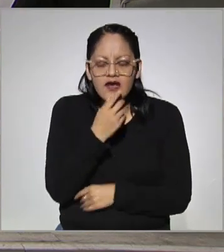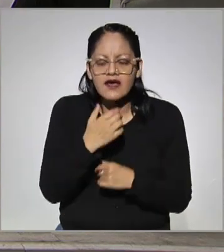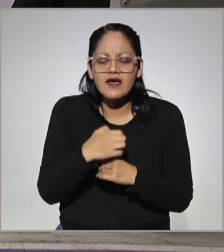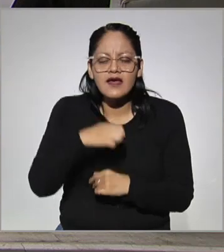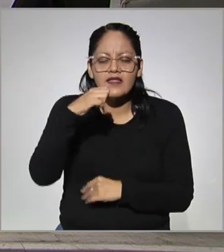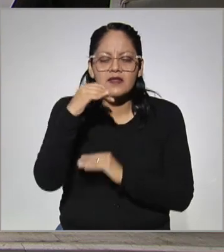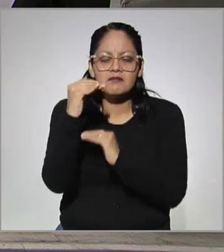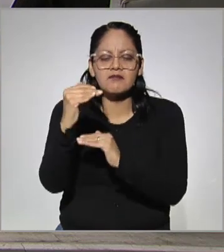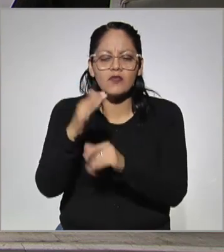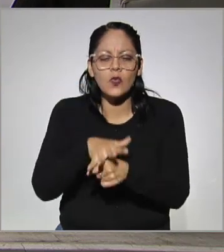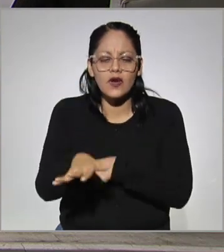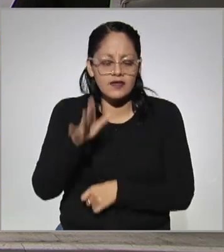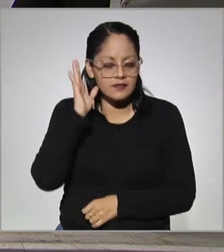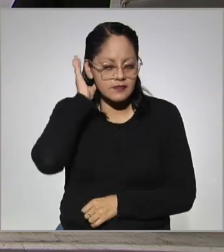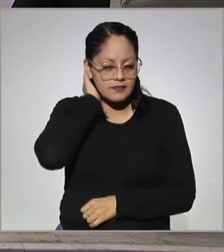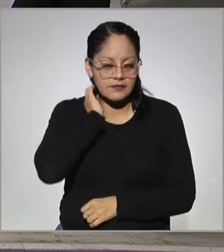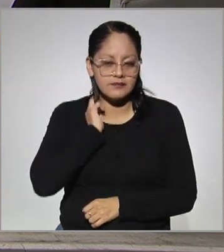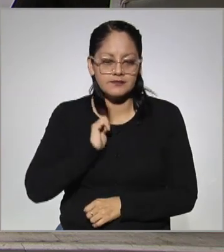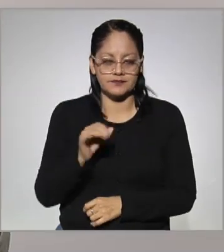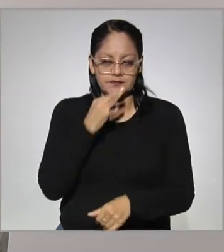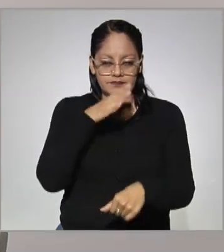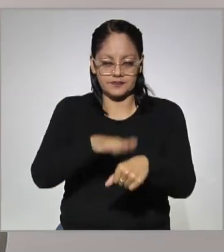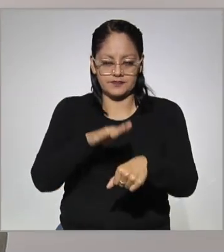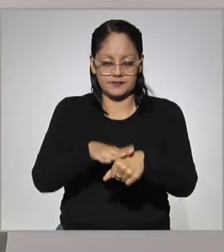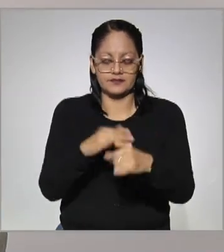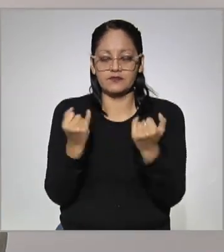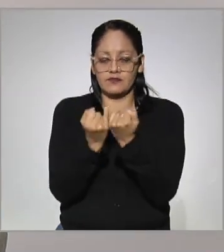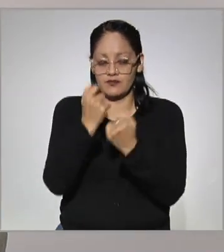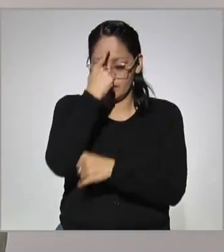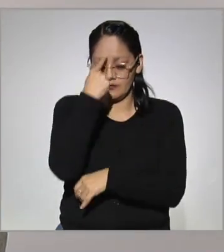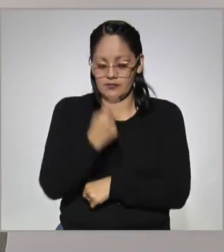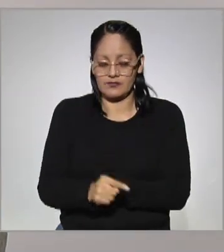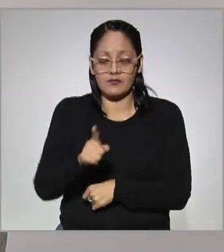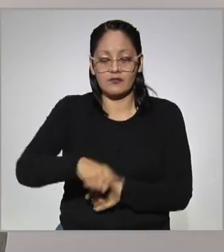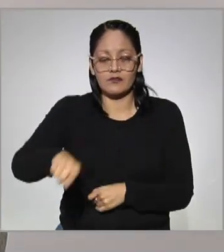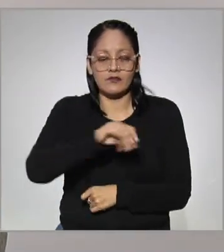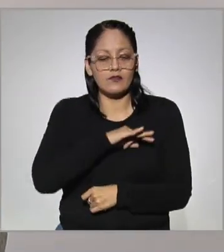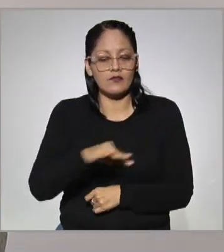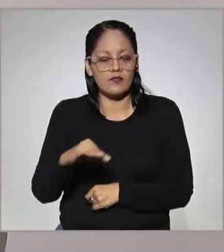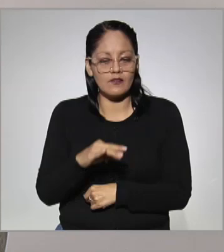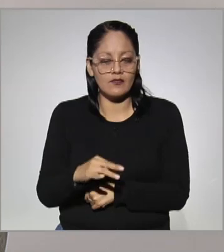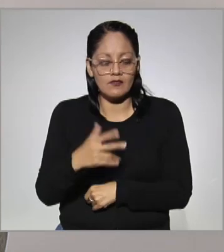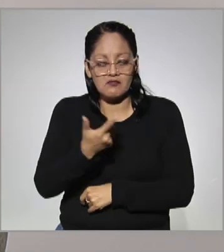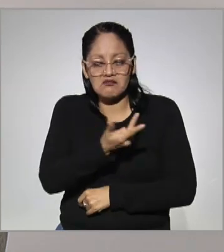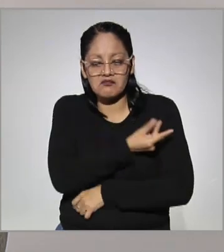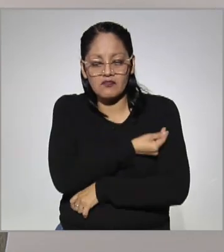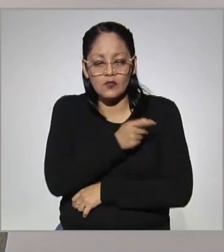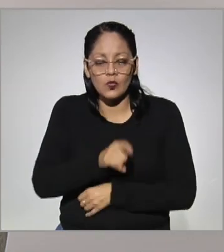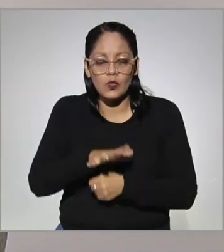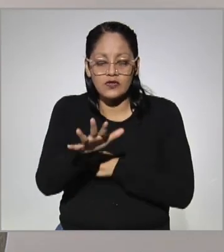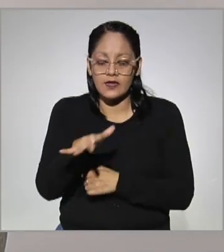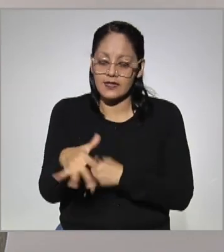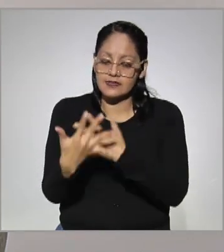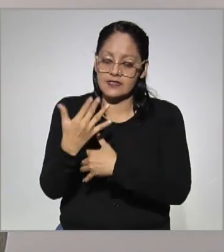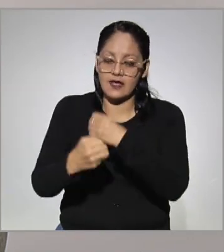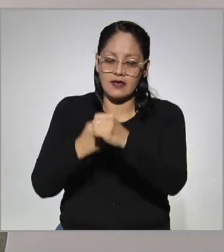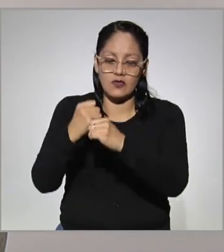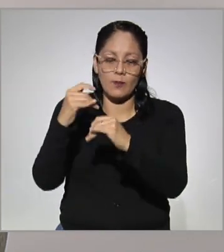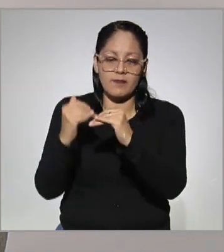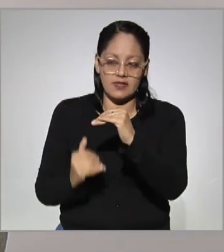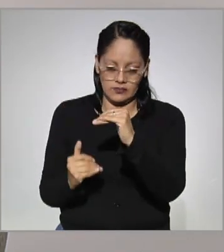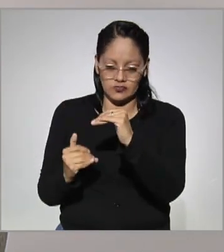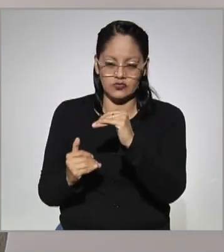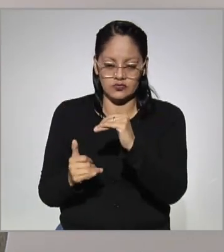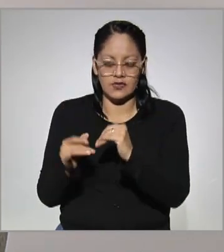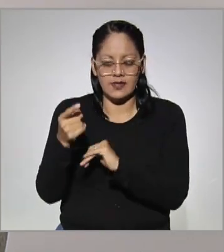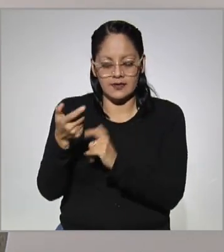comentar, de hecho, la indicación absoluta para realizar de aplicación de la vacuna es menos de 15 años. Ese es